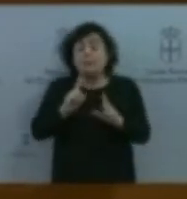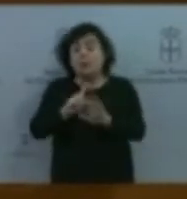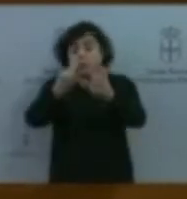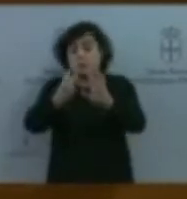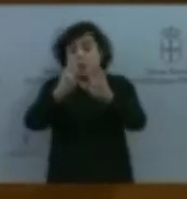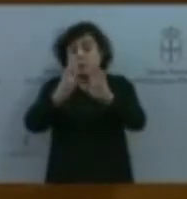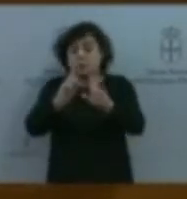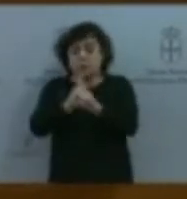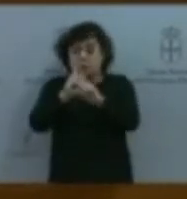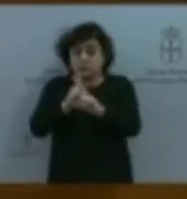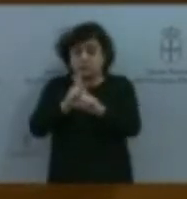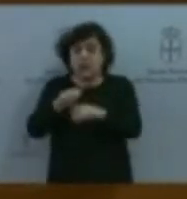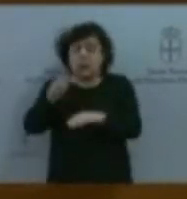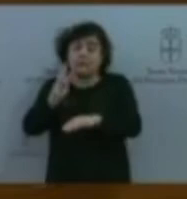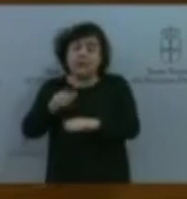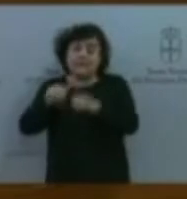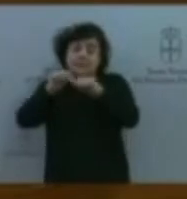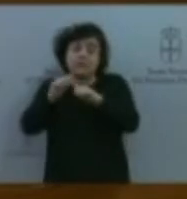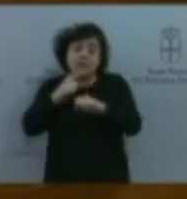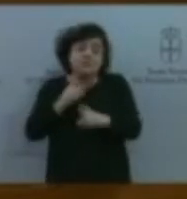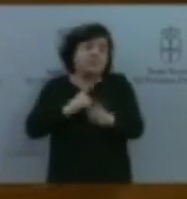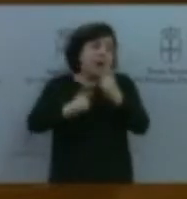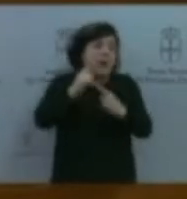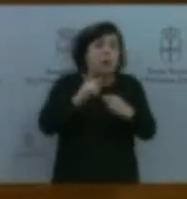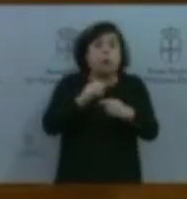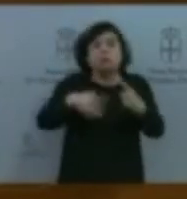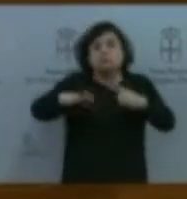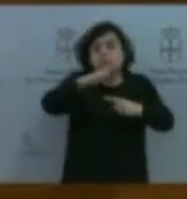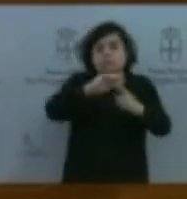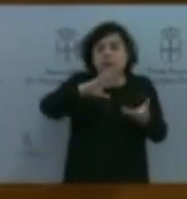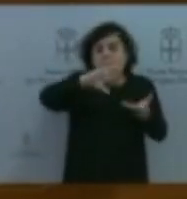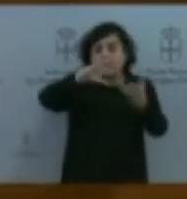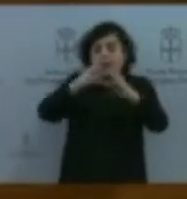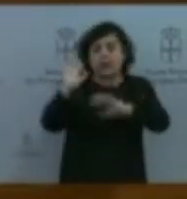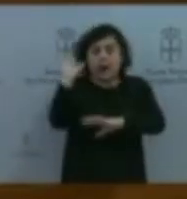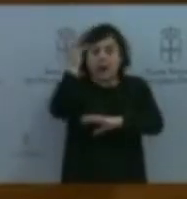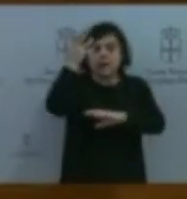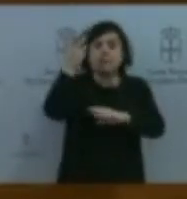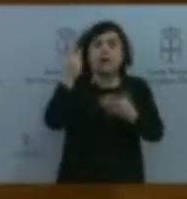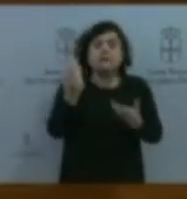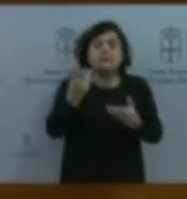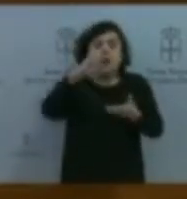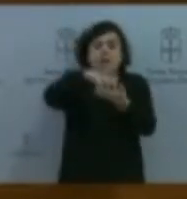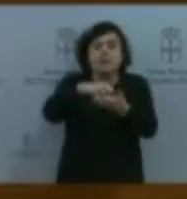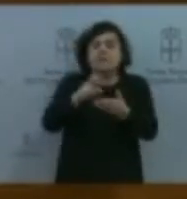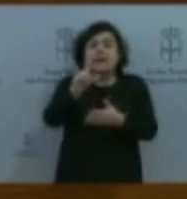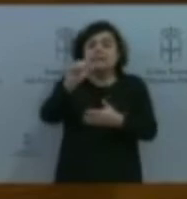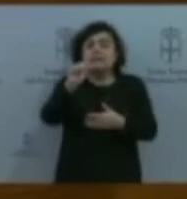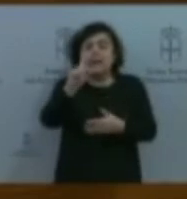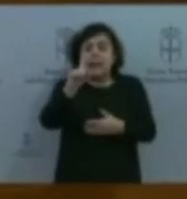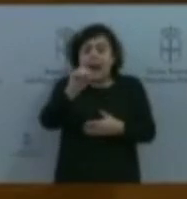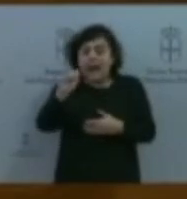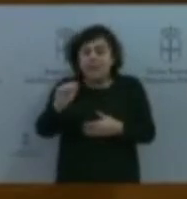Cambio Climático, los planes alternativos a las centrales de Lada y Soto de la Barca, necesarios, propuestas relativas al